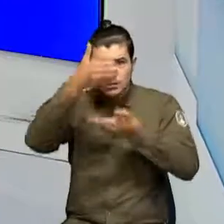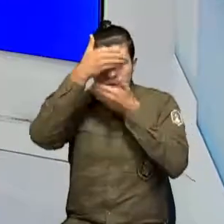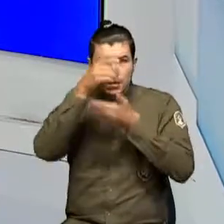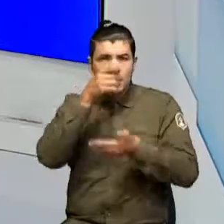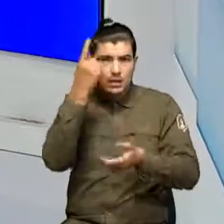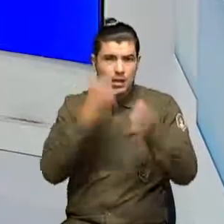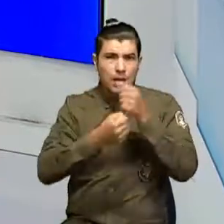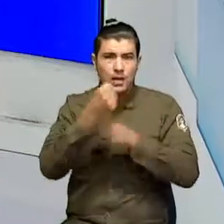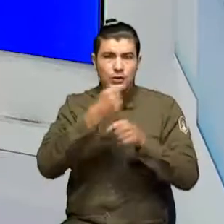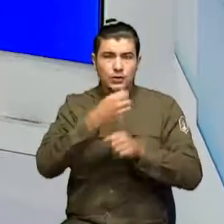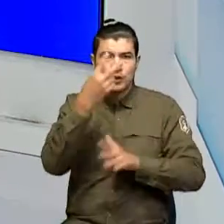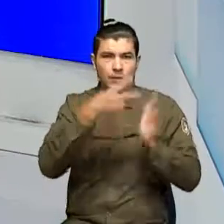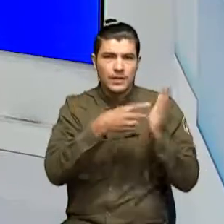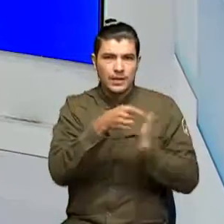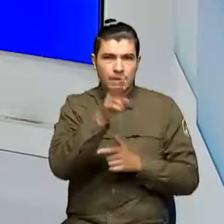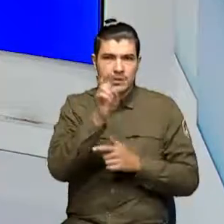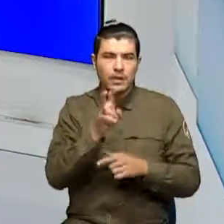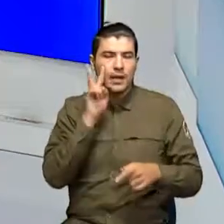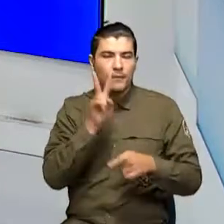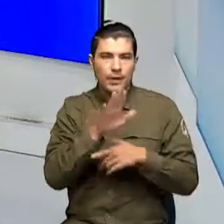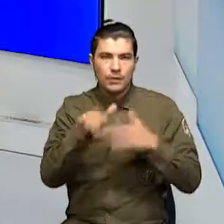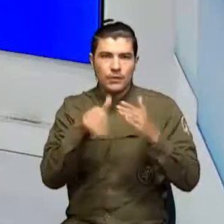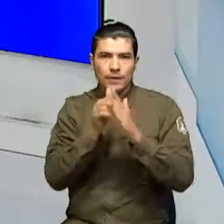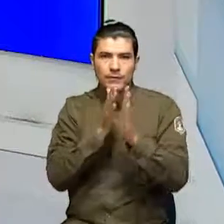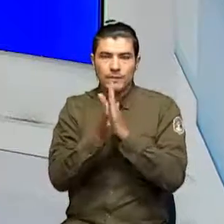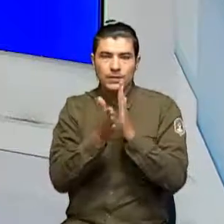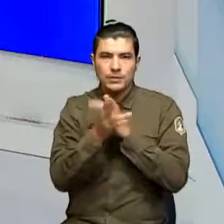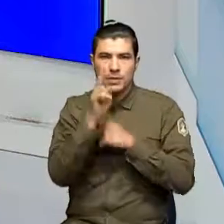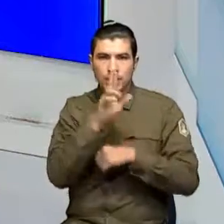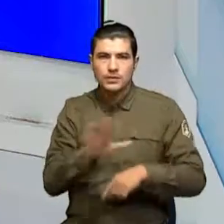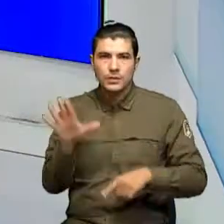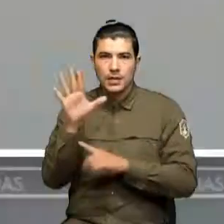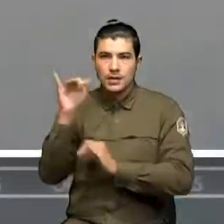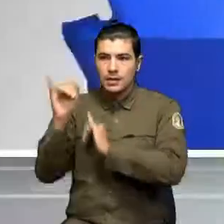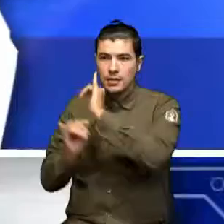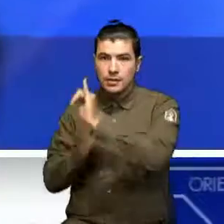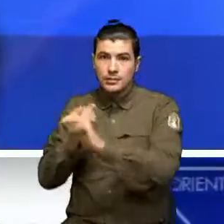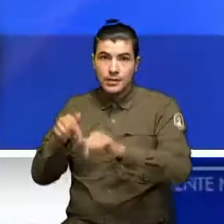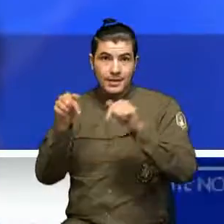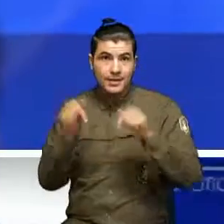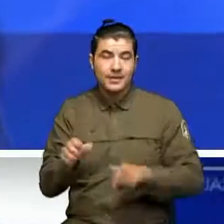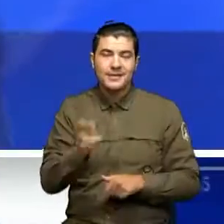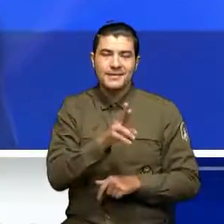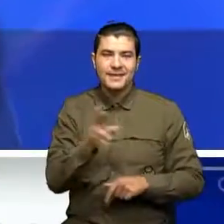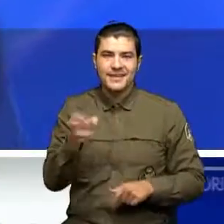en el 2017. Bloque nacional e internacional en Oriente Noticias.